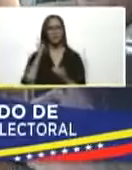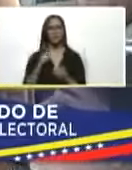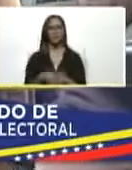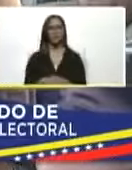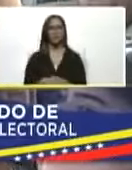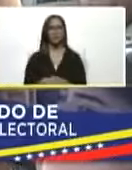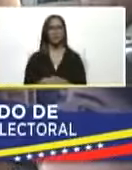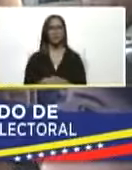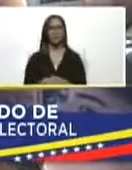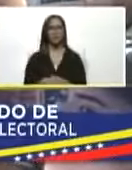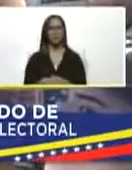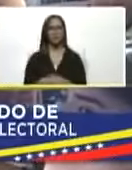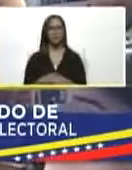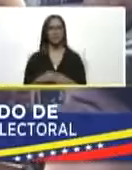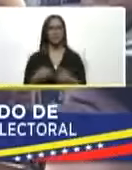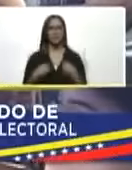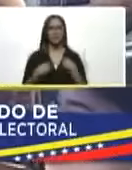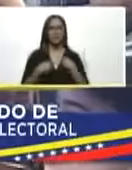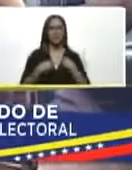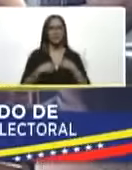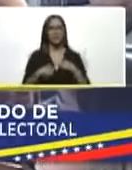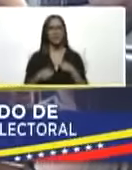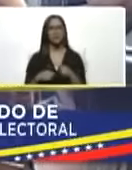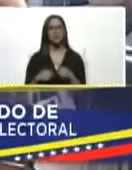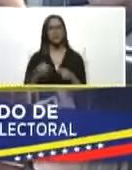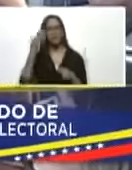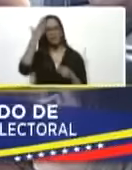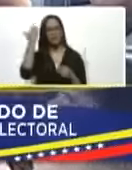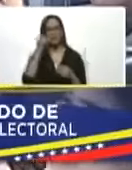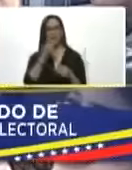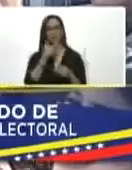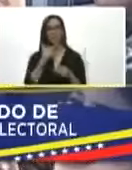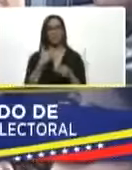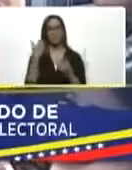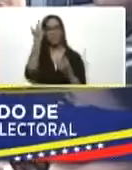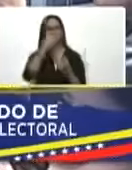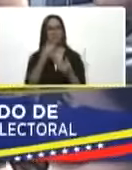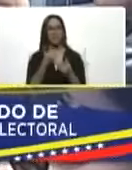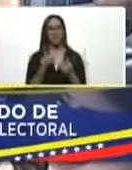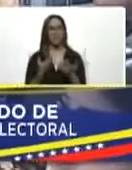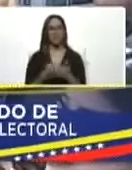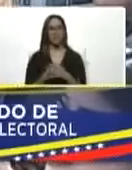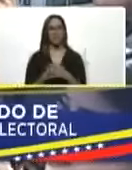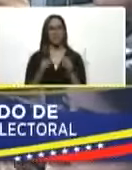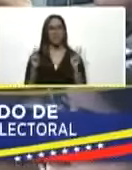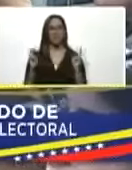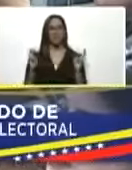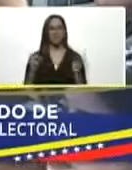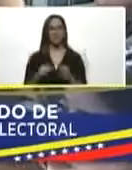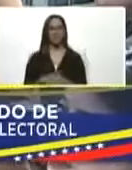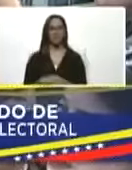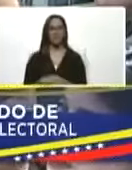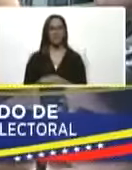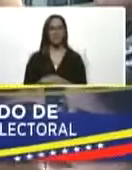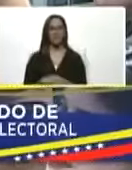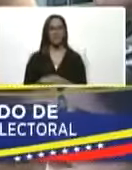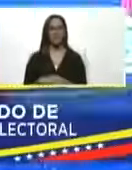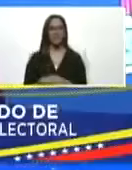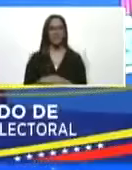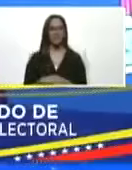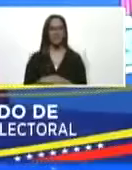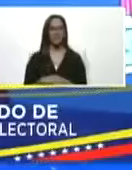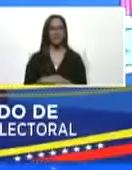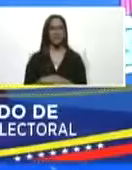te queda muy bien ese peinado. Oh, me gusta. Ese look, ¿está con la época? Nueva época, nuevo